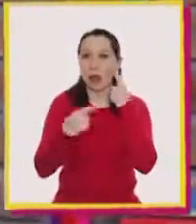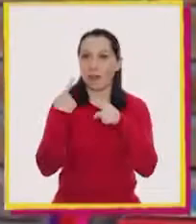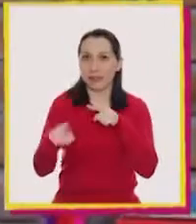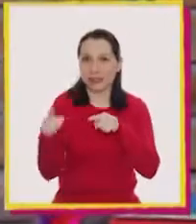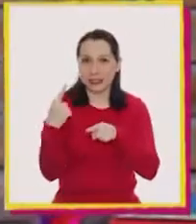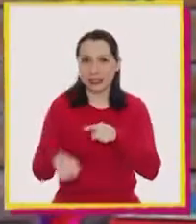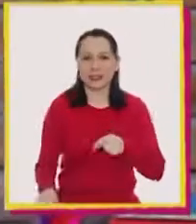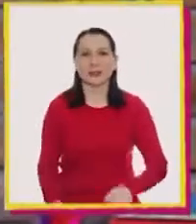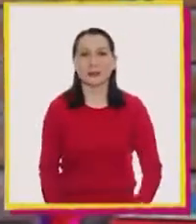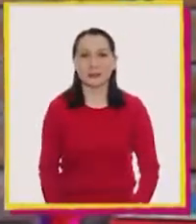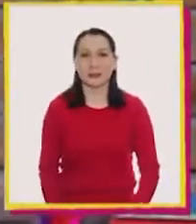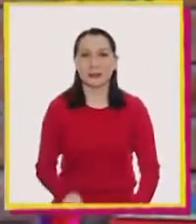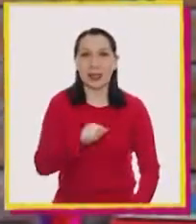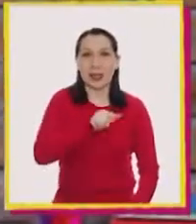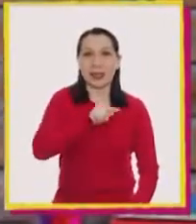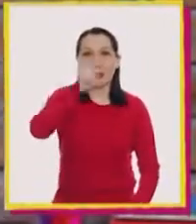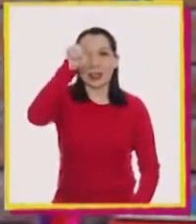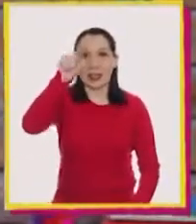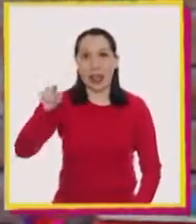patrón dos veces.